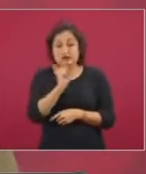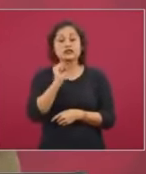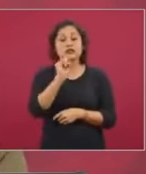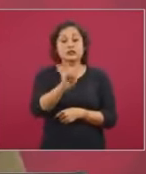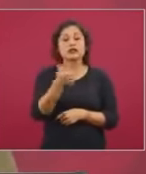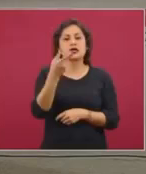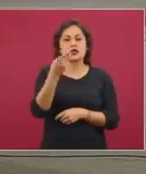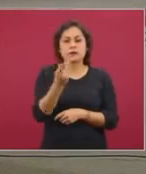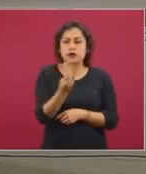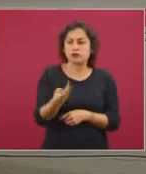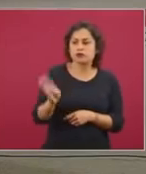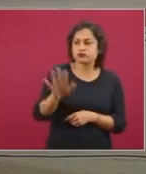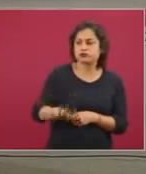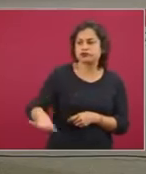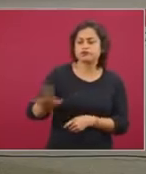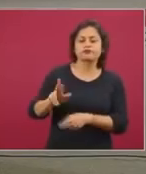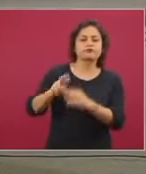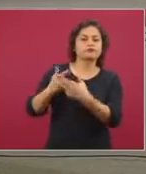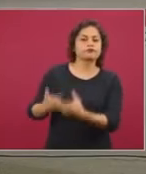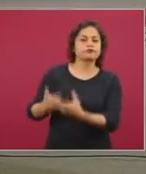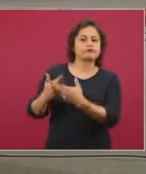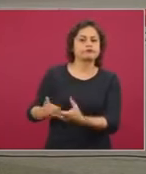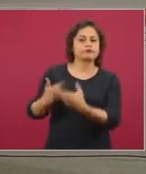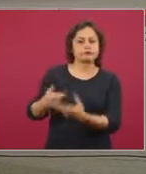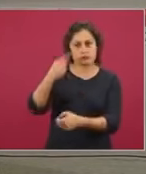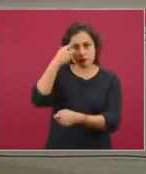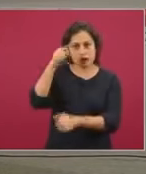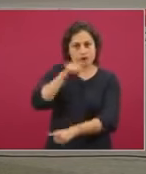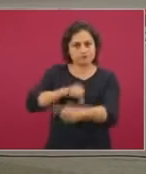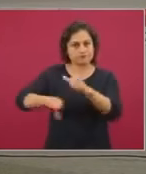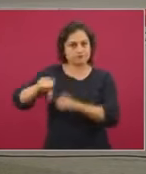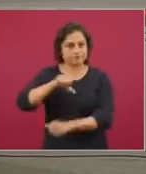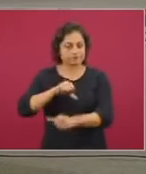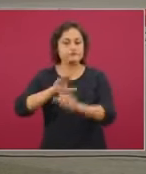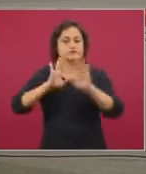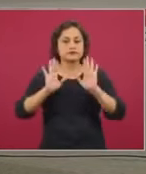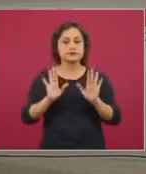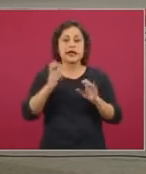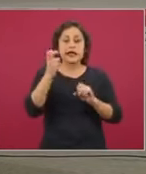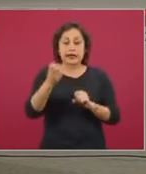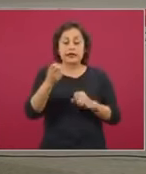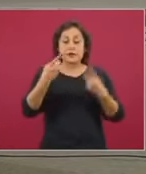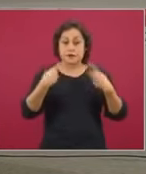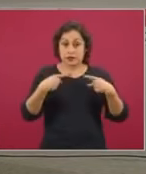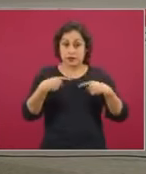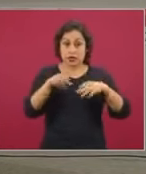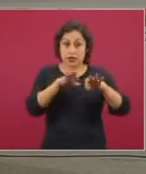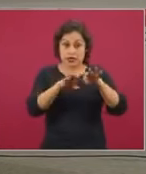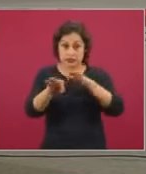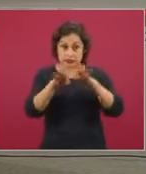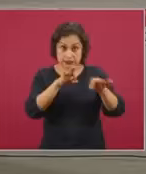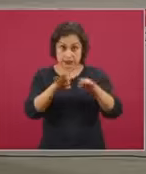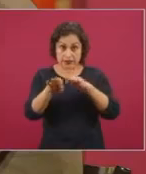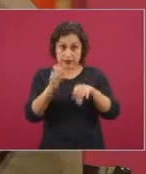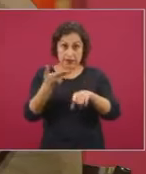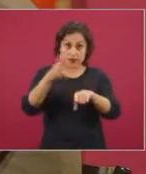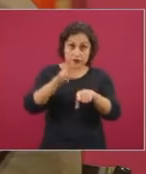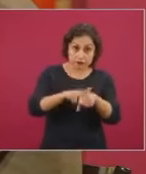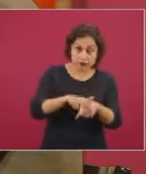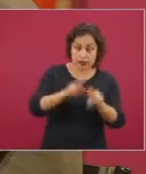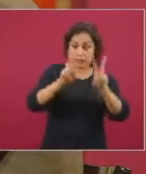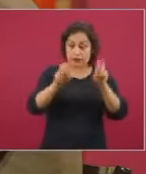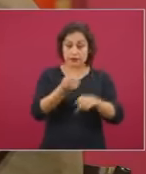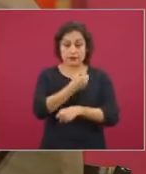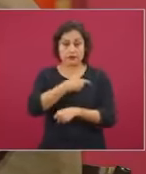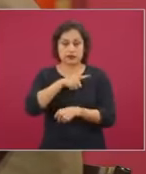de personas que pueden ir cubriendo. Esto claramente el personal de salud al que estamos profundamente agradecidos,